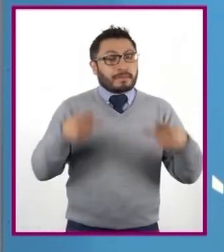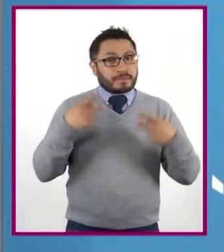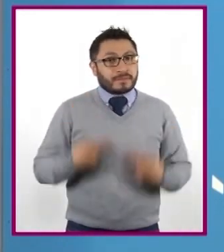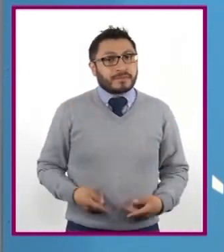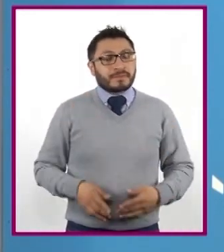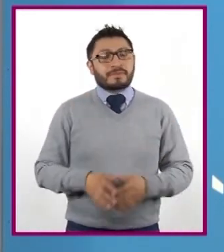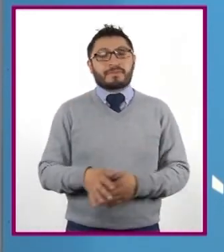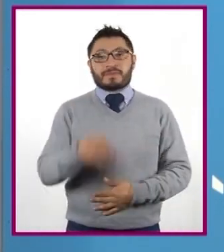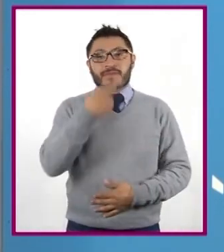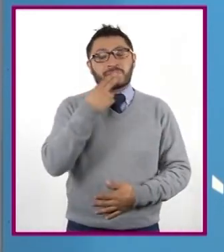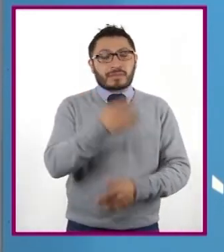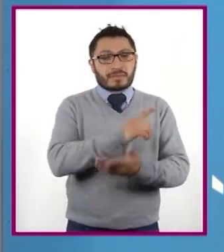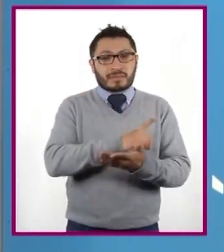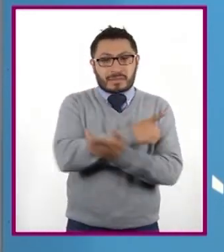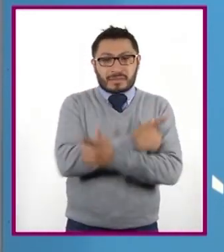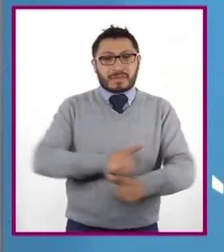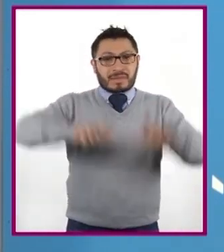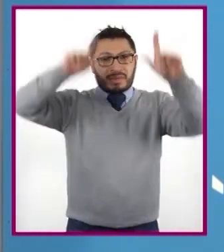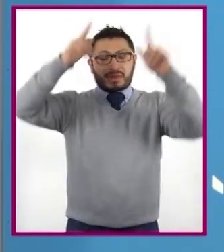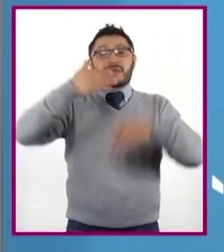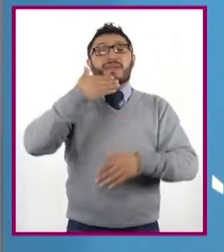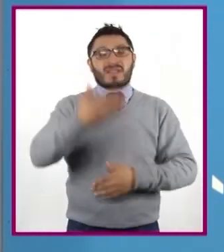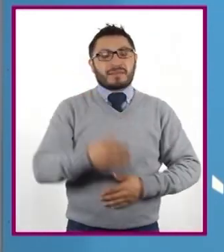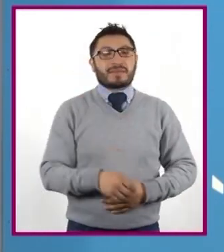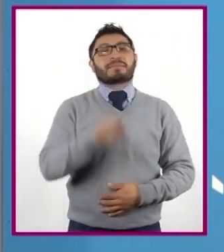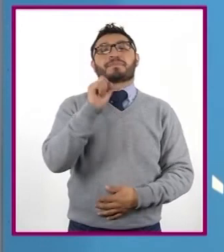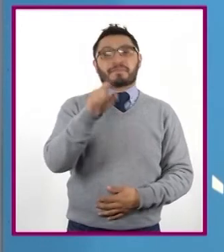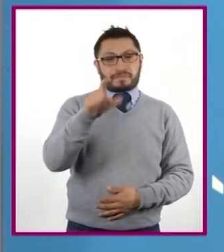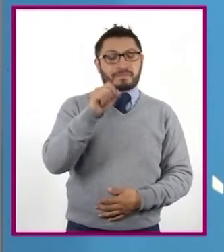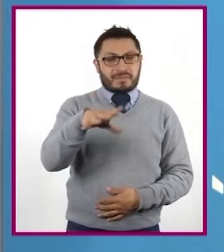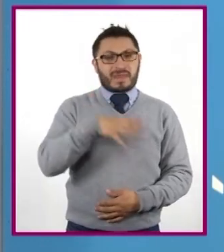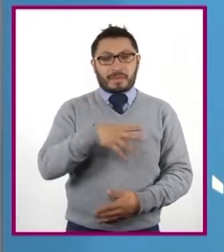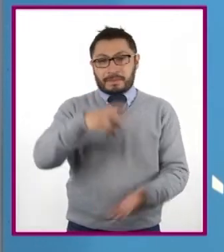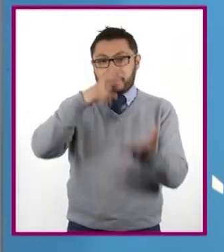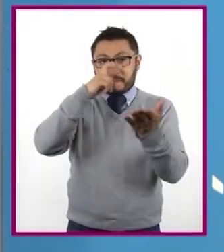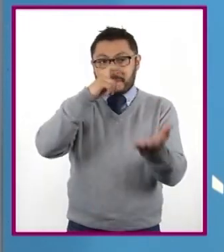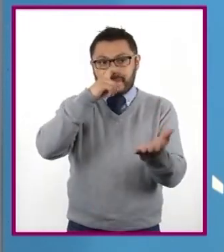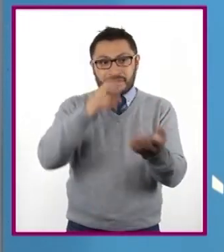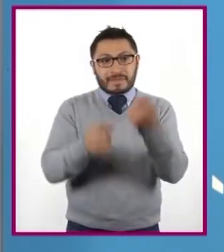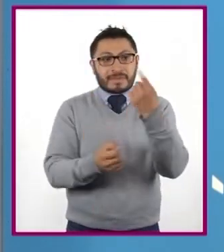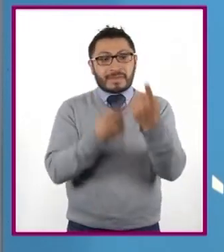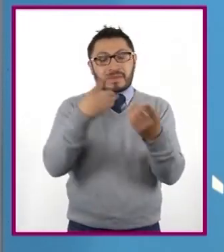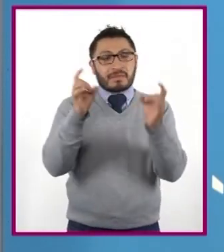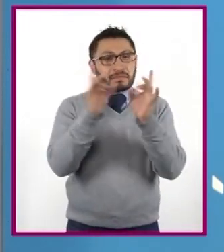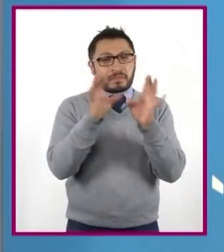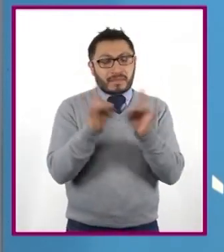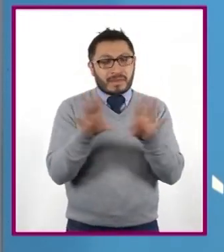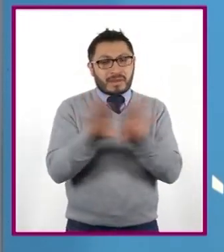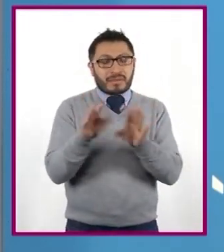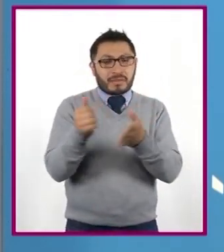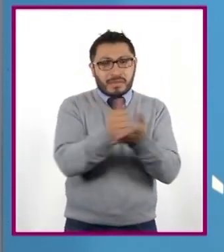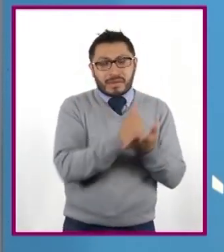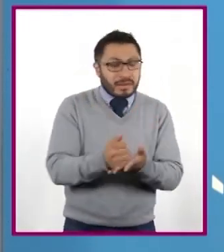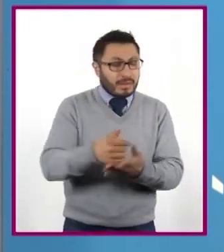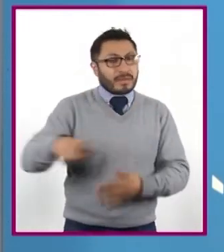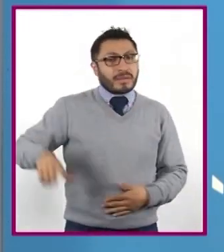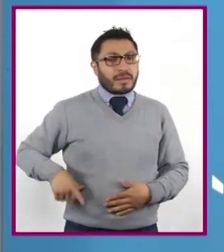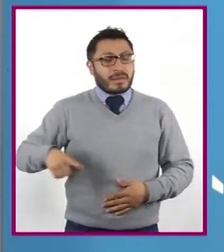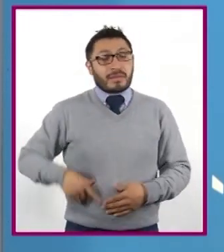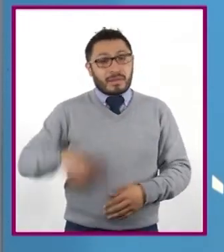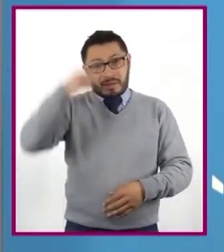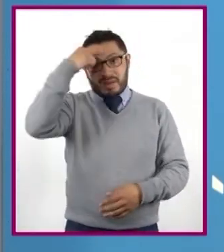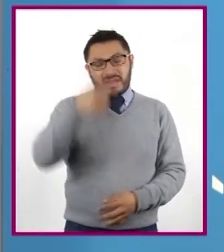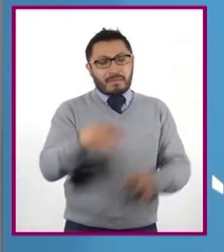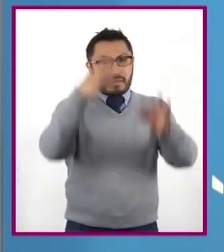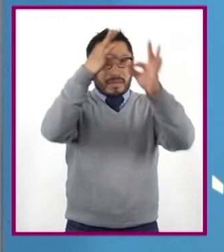ciudadanos ejerzan sus libertades. También exigen, en algunos casos, colaborar con el gobierno para que